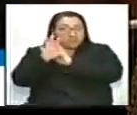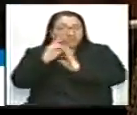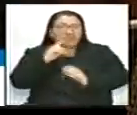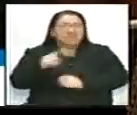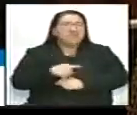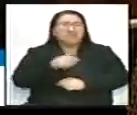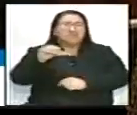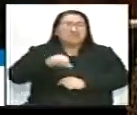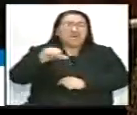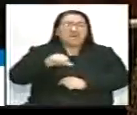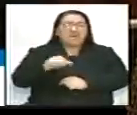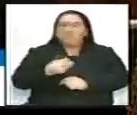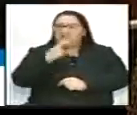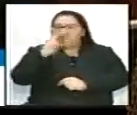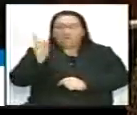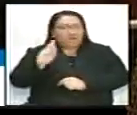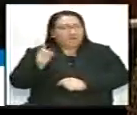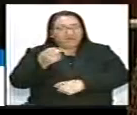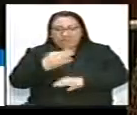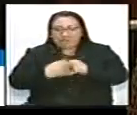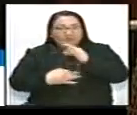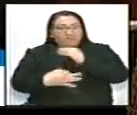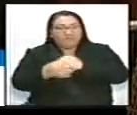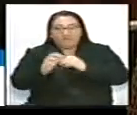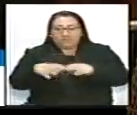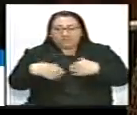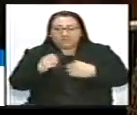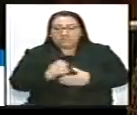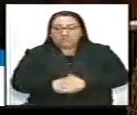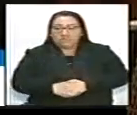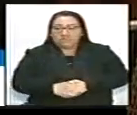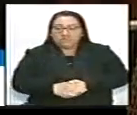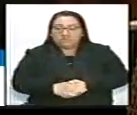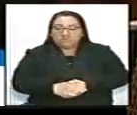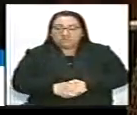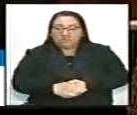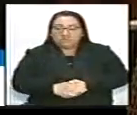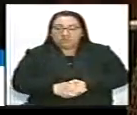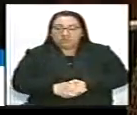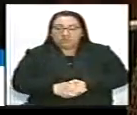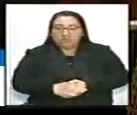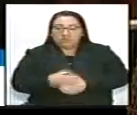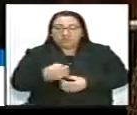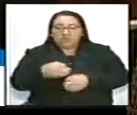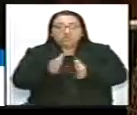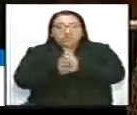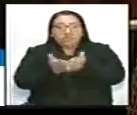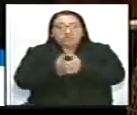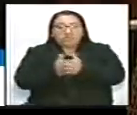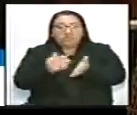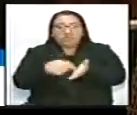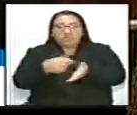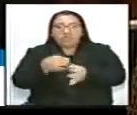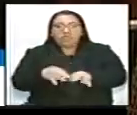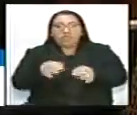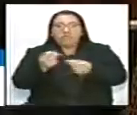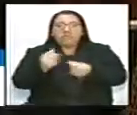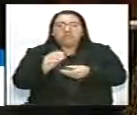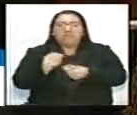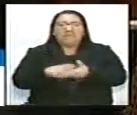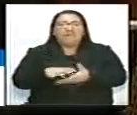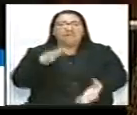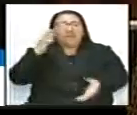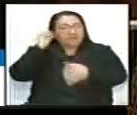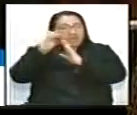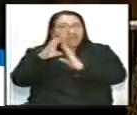malo para el país. Al contrario, podemos decir en términos coloquial que es la billetera del Estado ahorita, es el último ingreso que tiene la